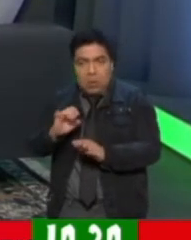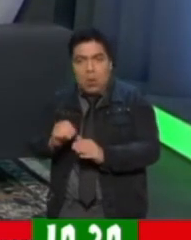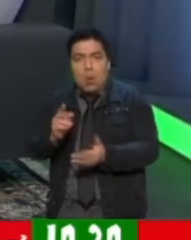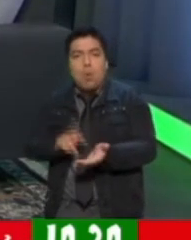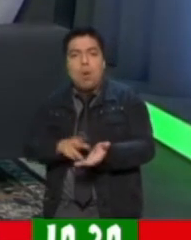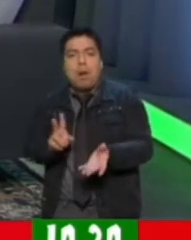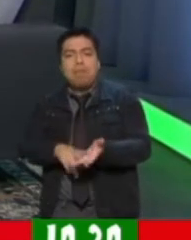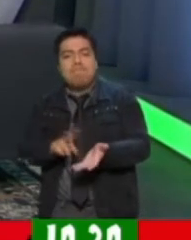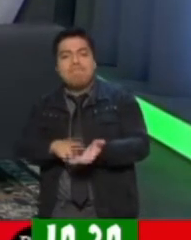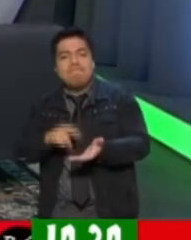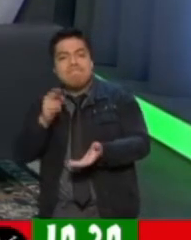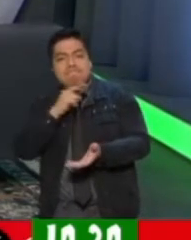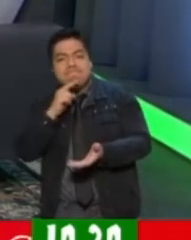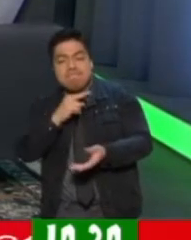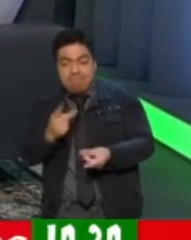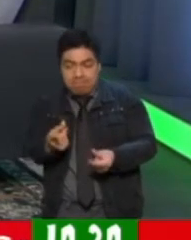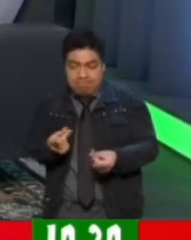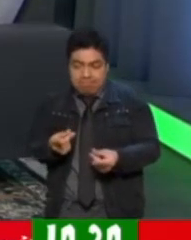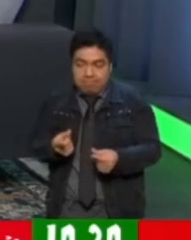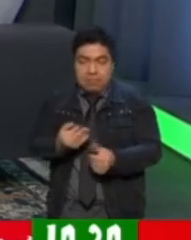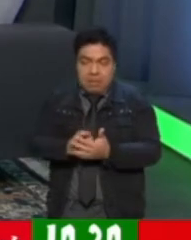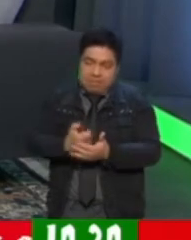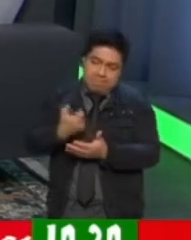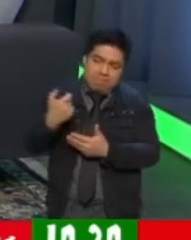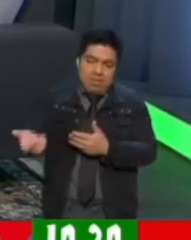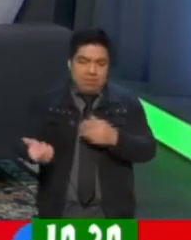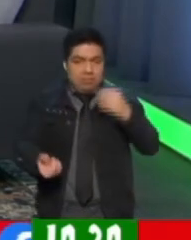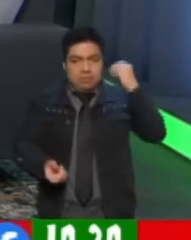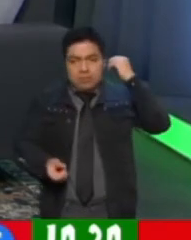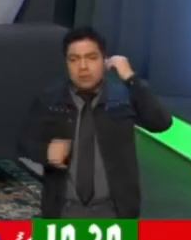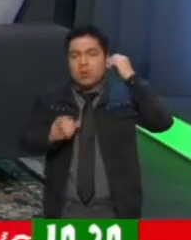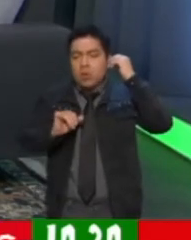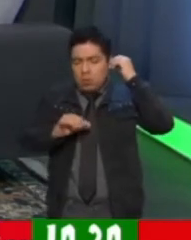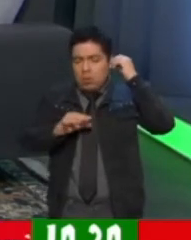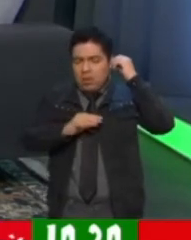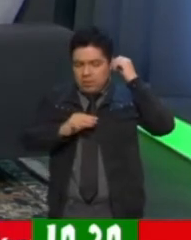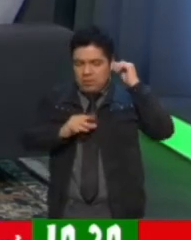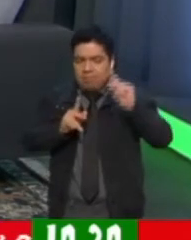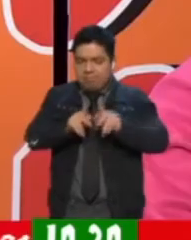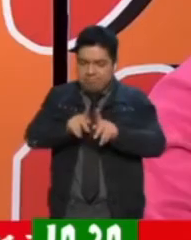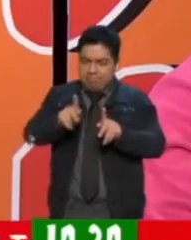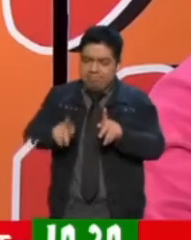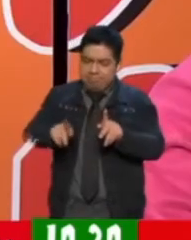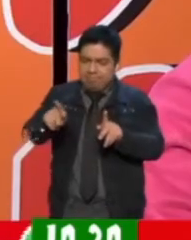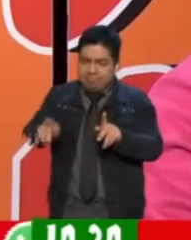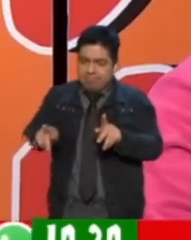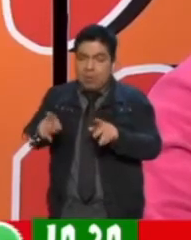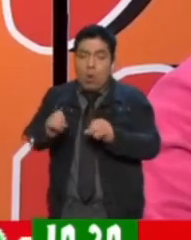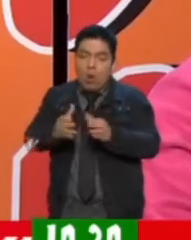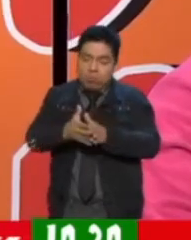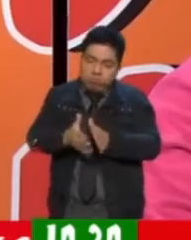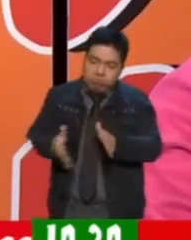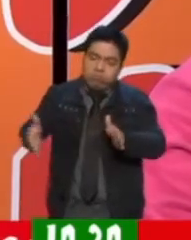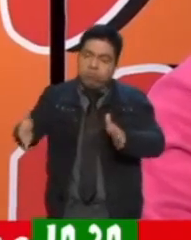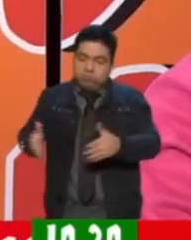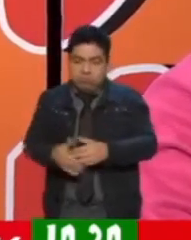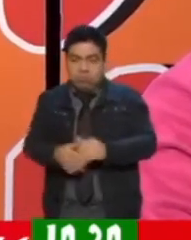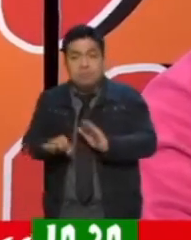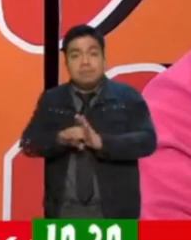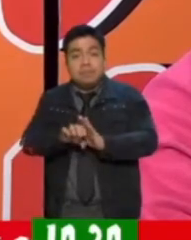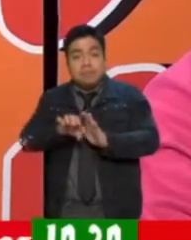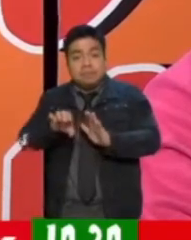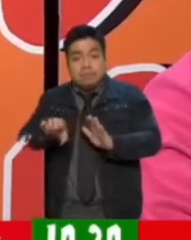que llegar? Normalmente son de te tengo que pagar de un guamazo. No, sí hay plazos, pero además también hay exenciones. Por ejemplo,